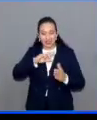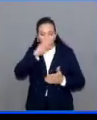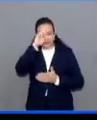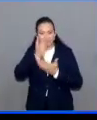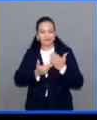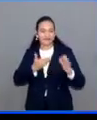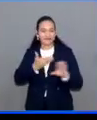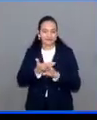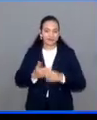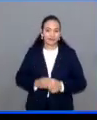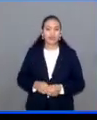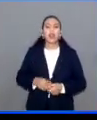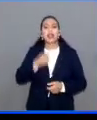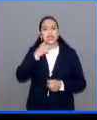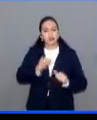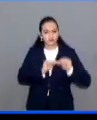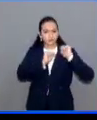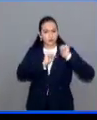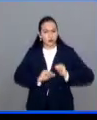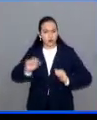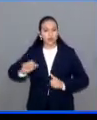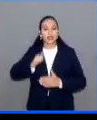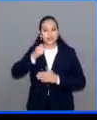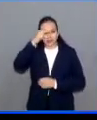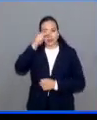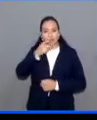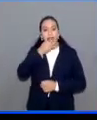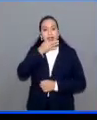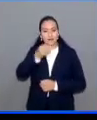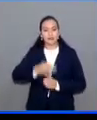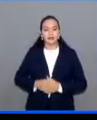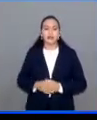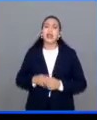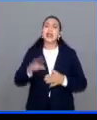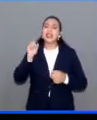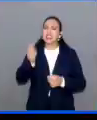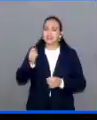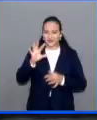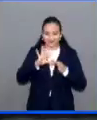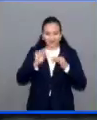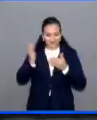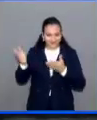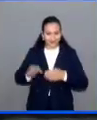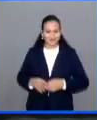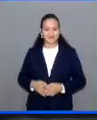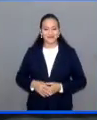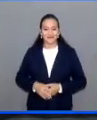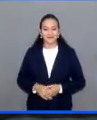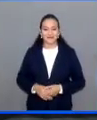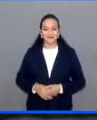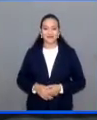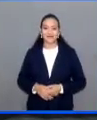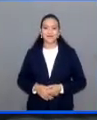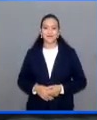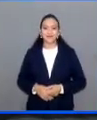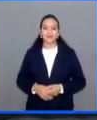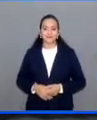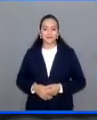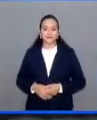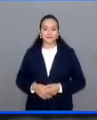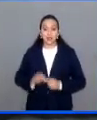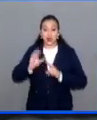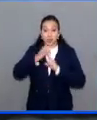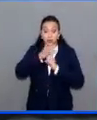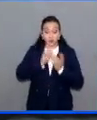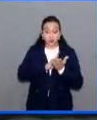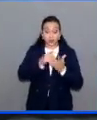de autoridades de la capital del país. Juan Carlos González con el reporte. La Comisión de Derechos Humanos de la Ciudad